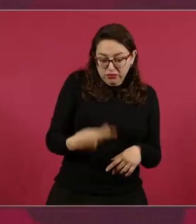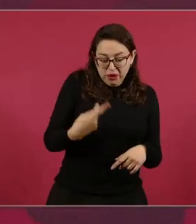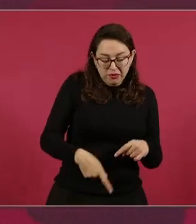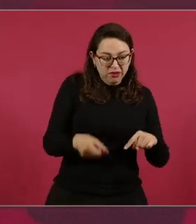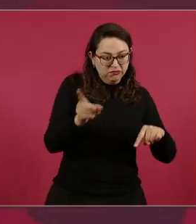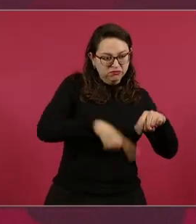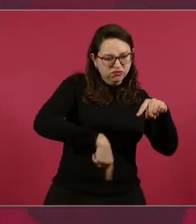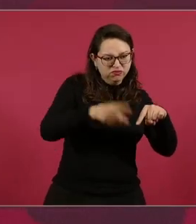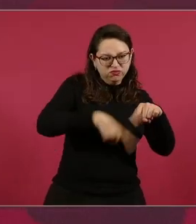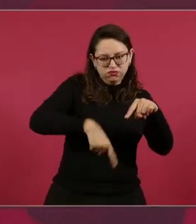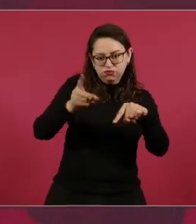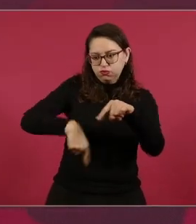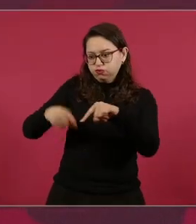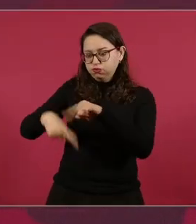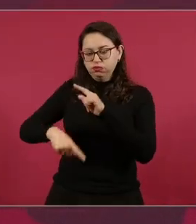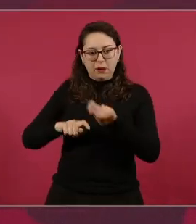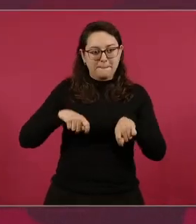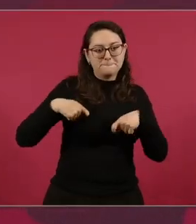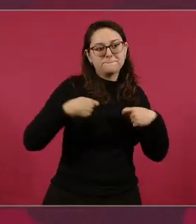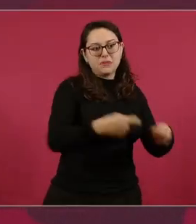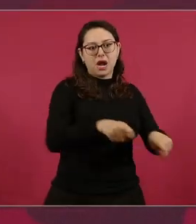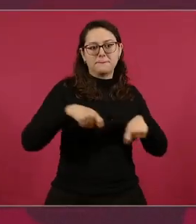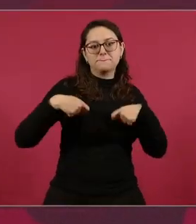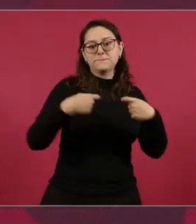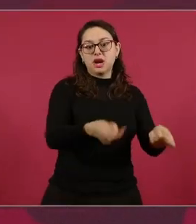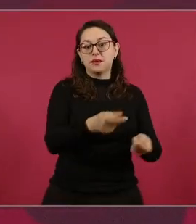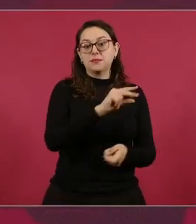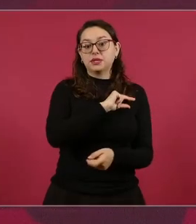muchas empresas públicas.